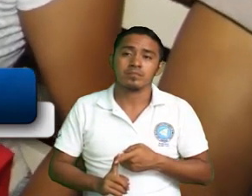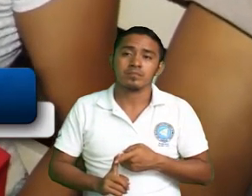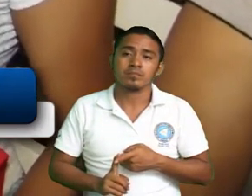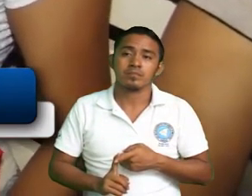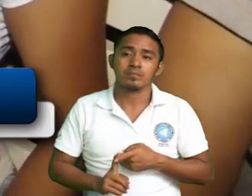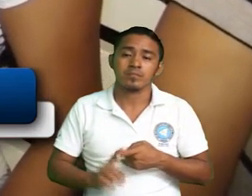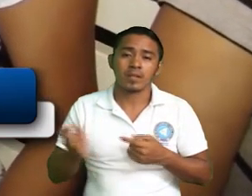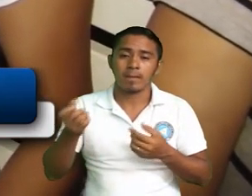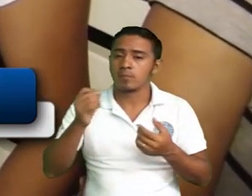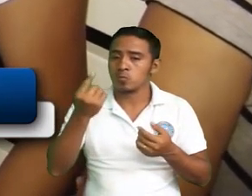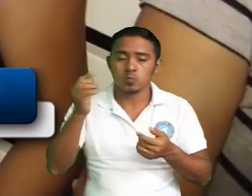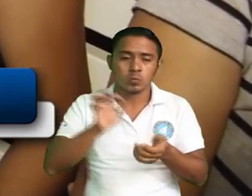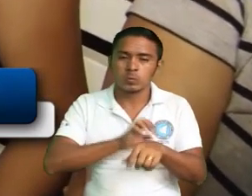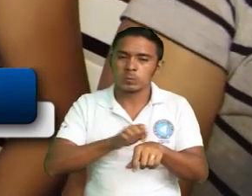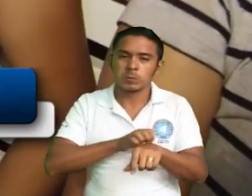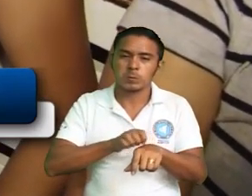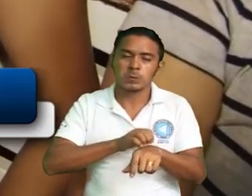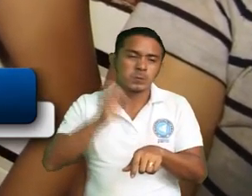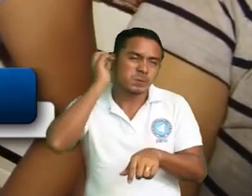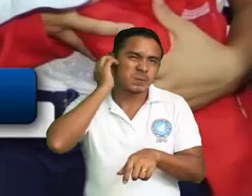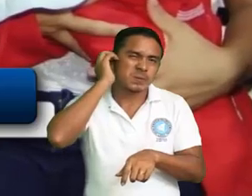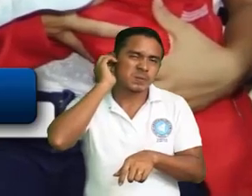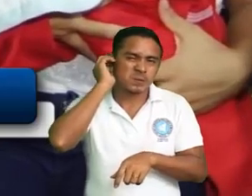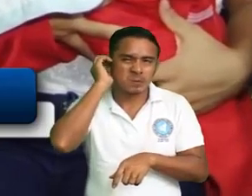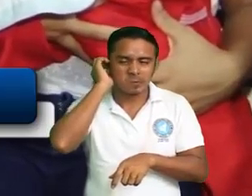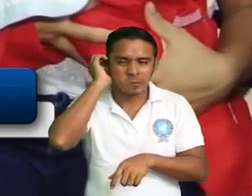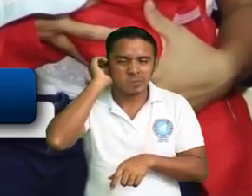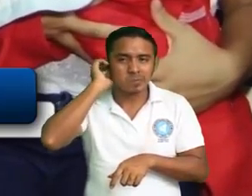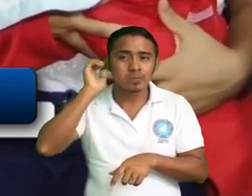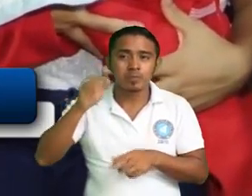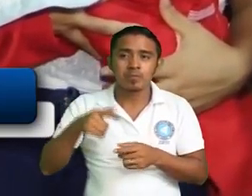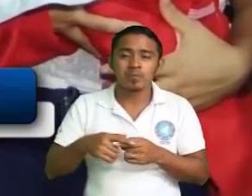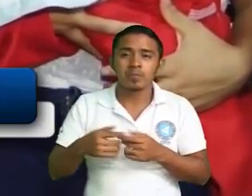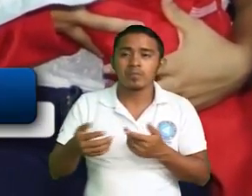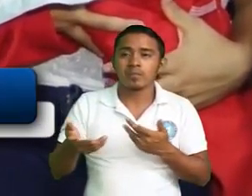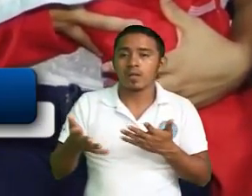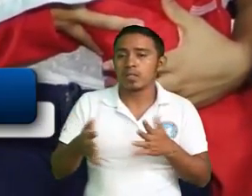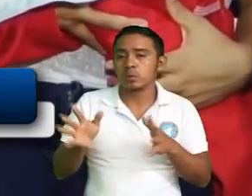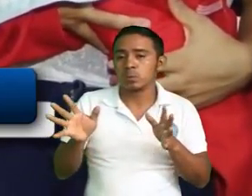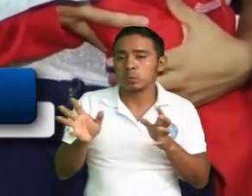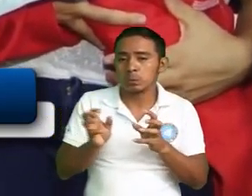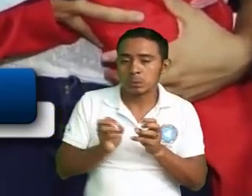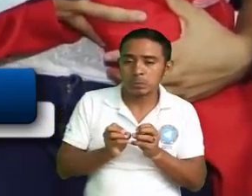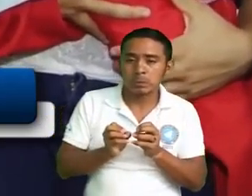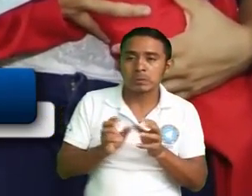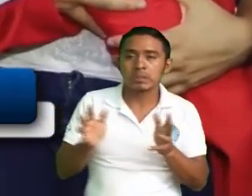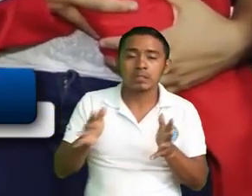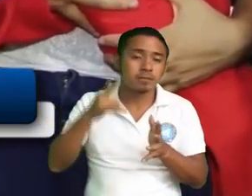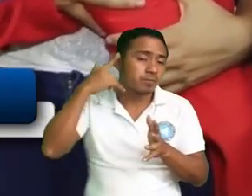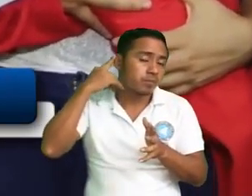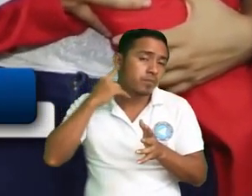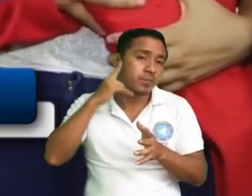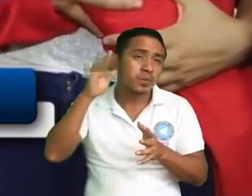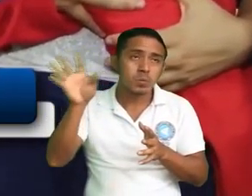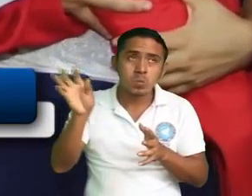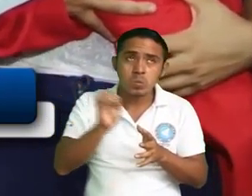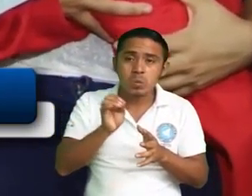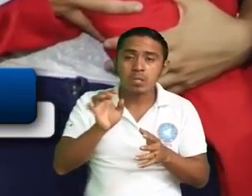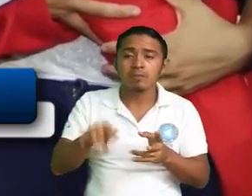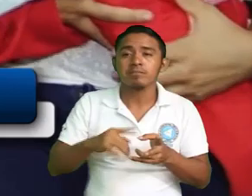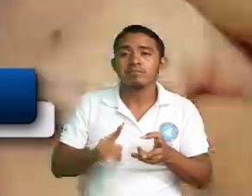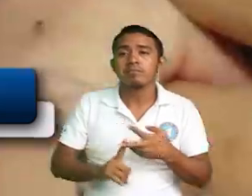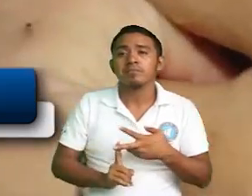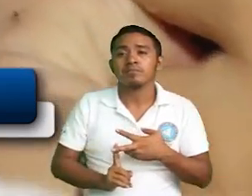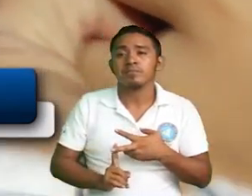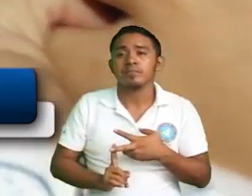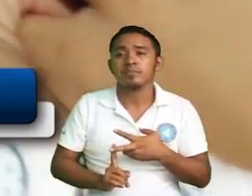es comezón. Porque esa comezón aparece por resequedad del conducto auditivo. Luego